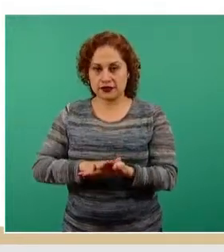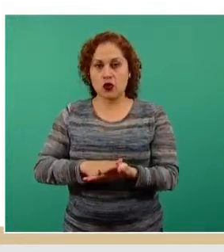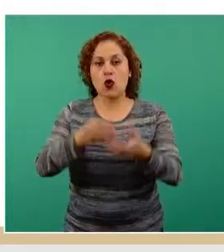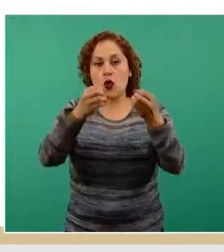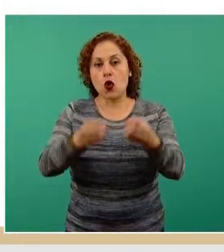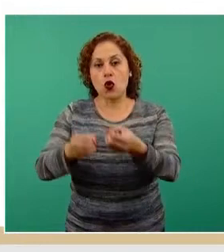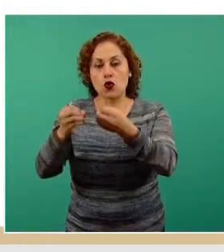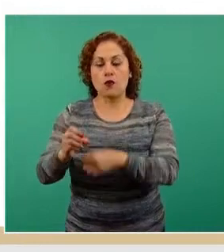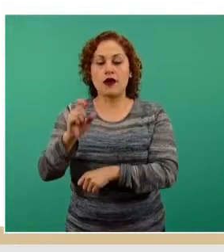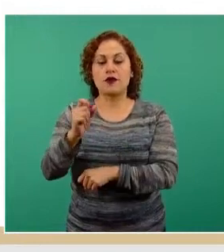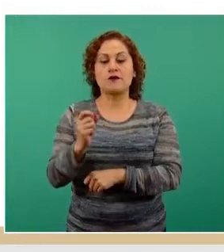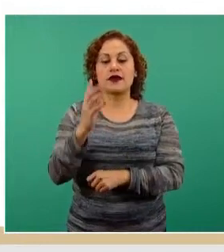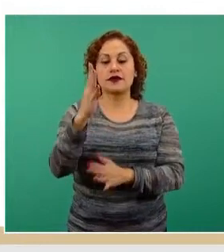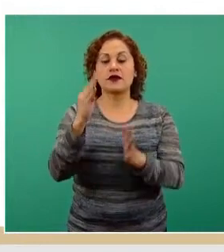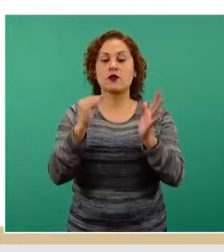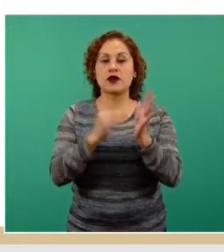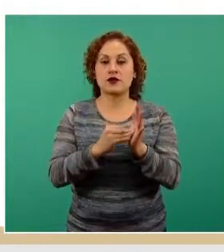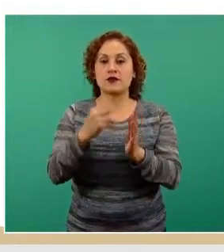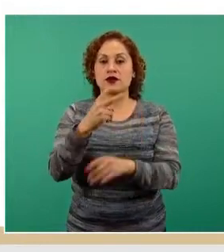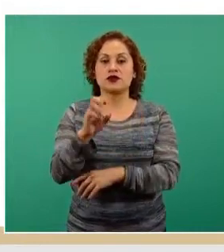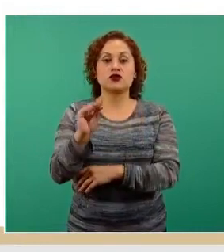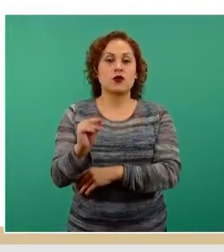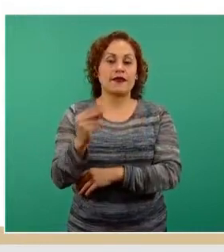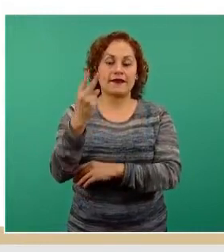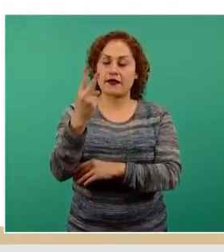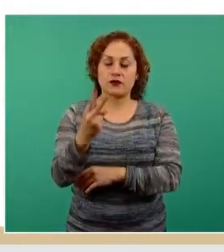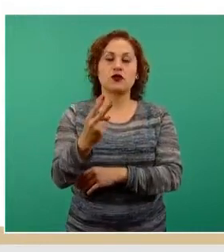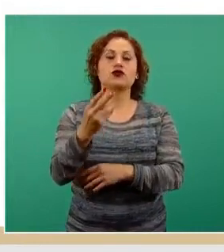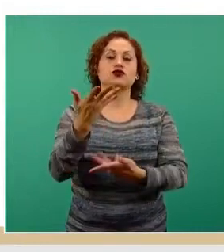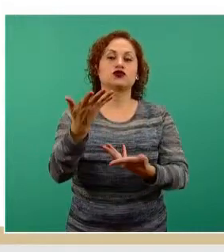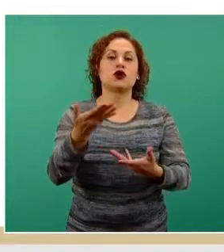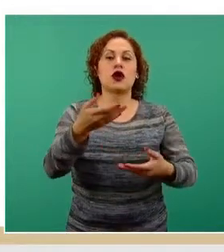24.292 camas disponibles y tenemos